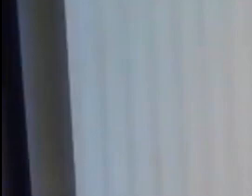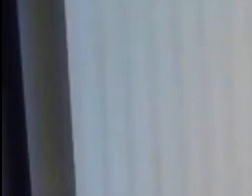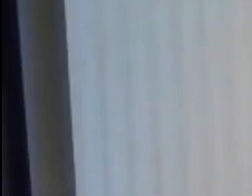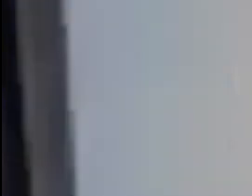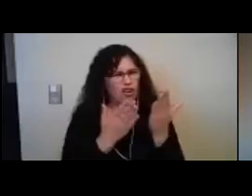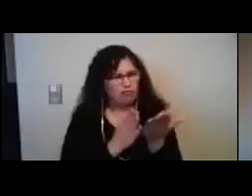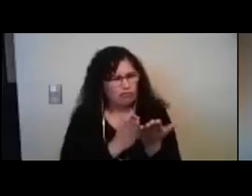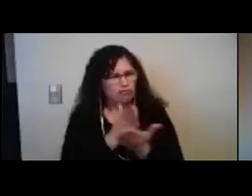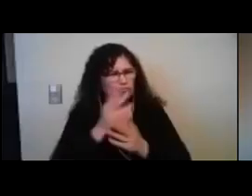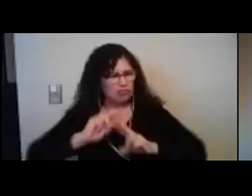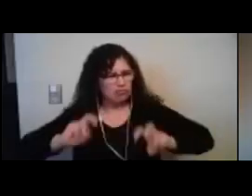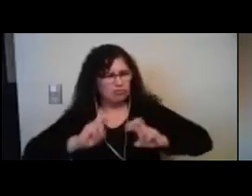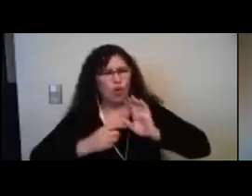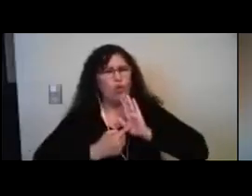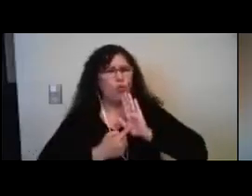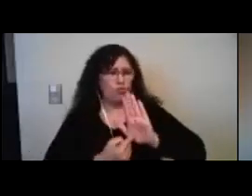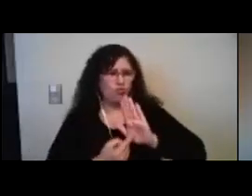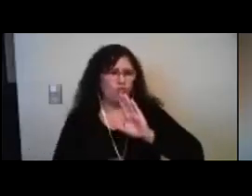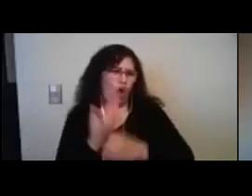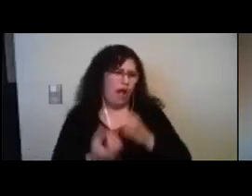hay, ¿ya? Y